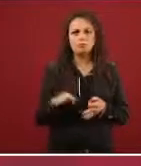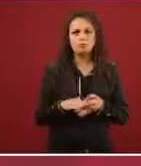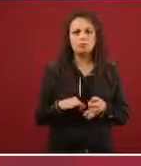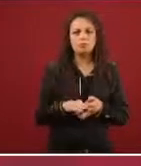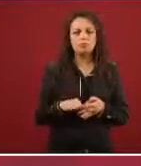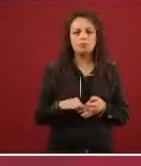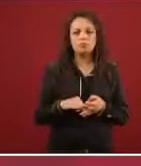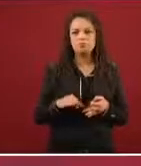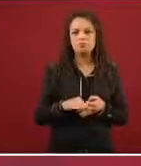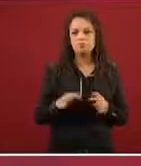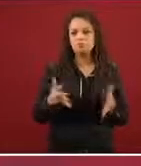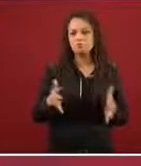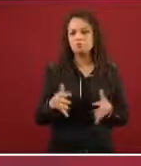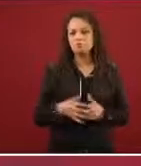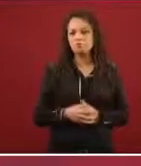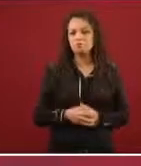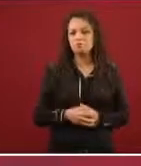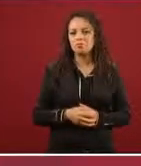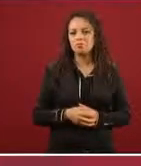como